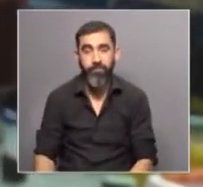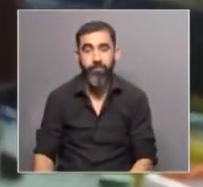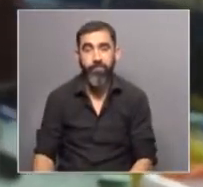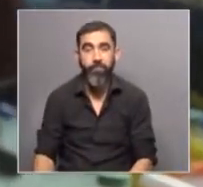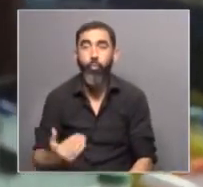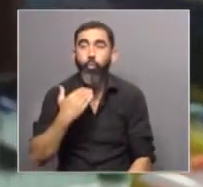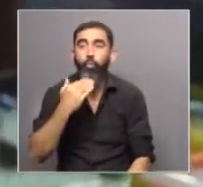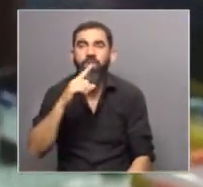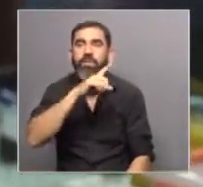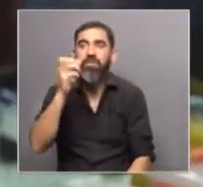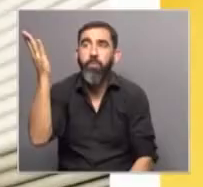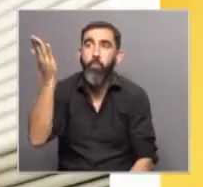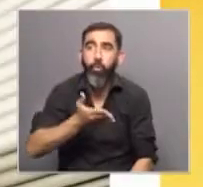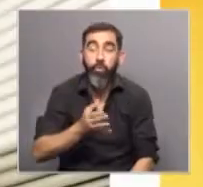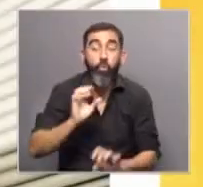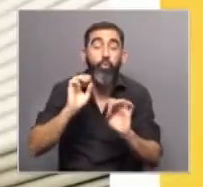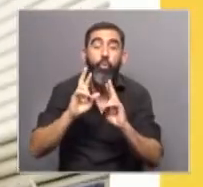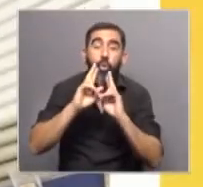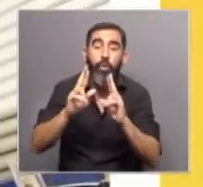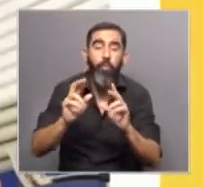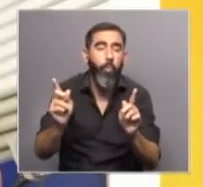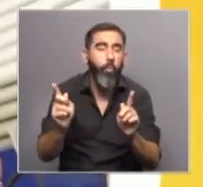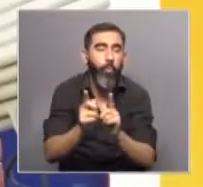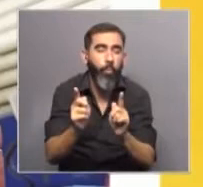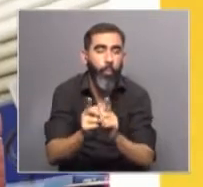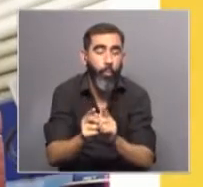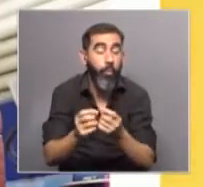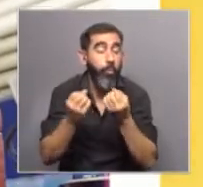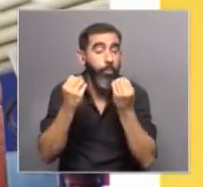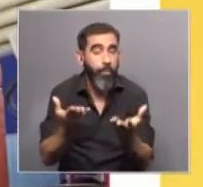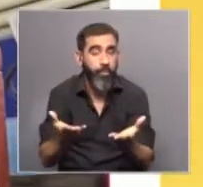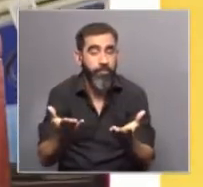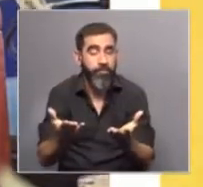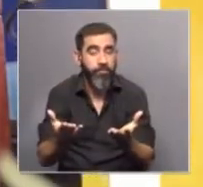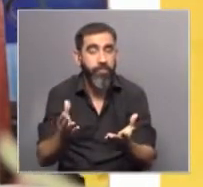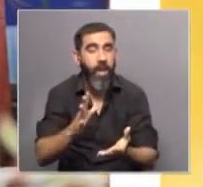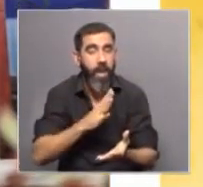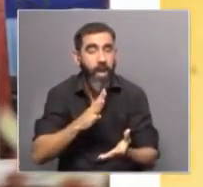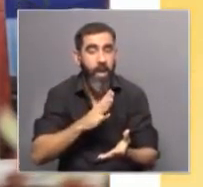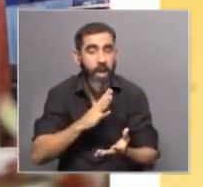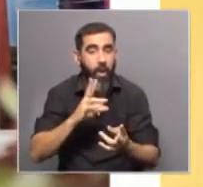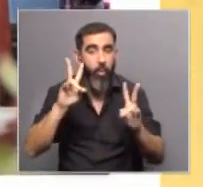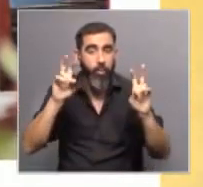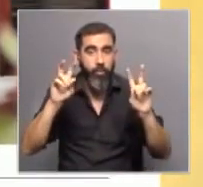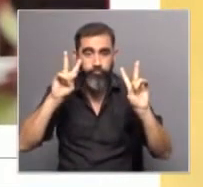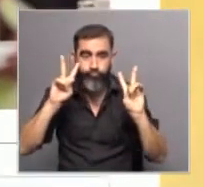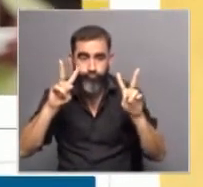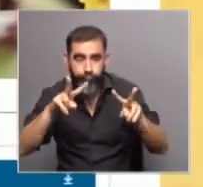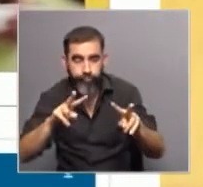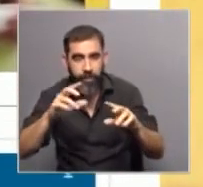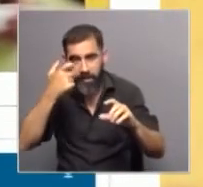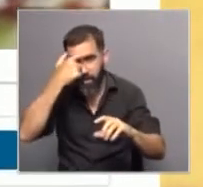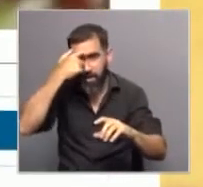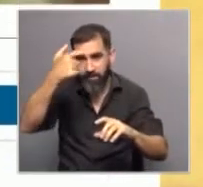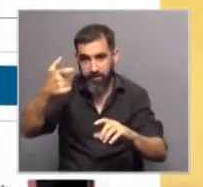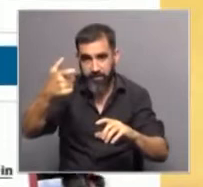sé en un 100%, puedo contestarla parcialmente porque es claro que hubo un foco enorme en la ciencia, en